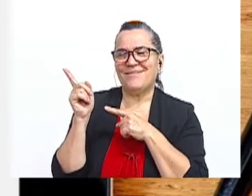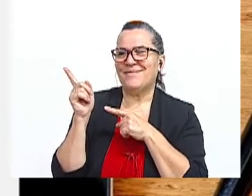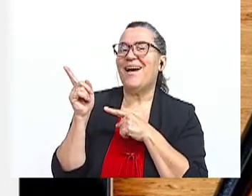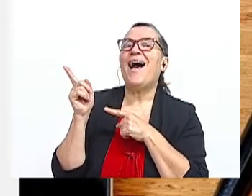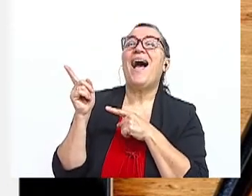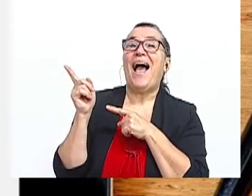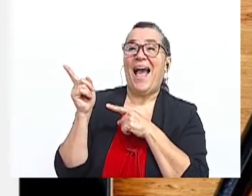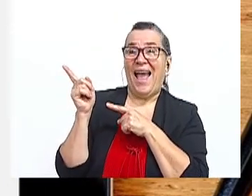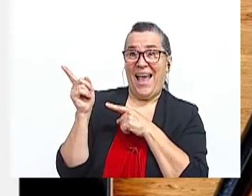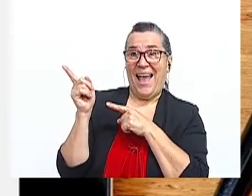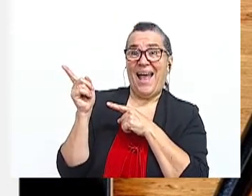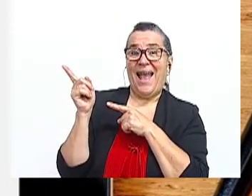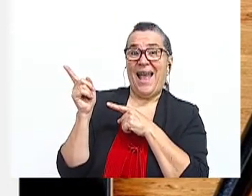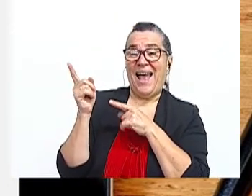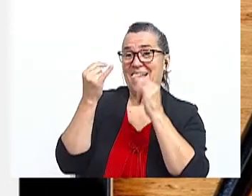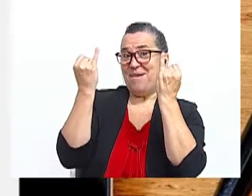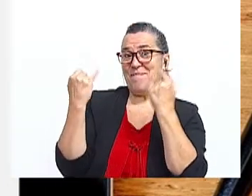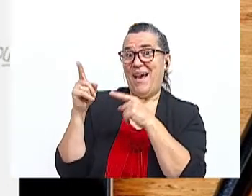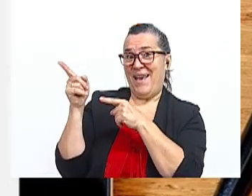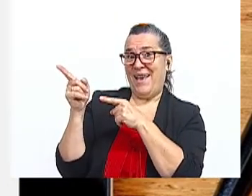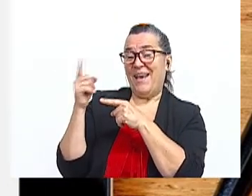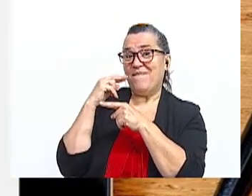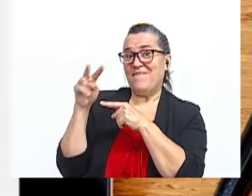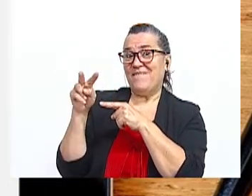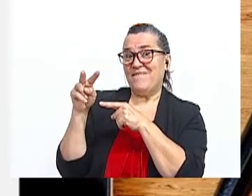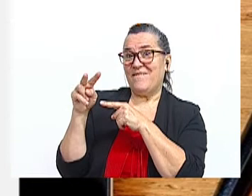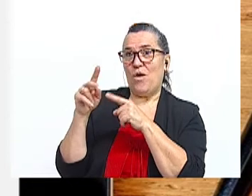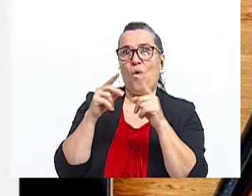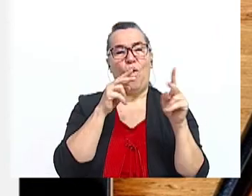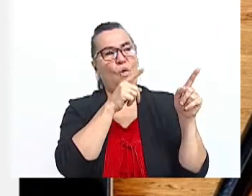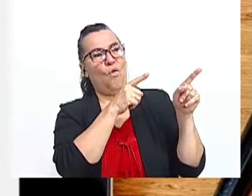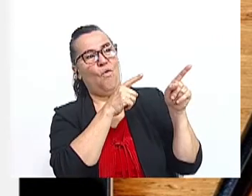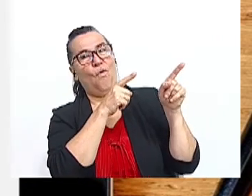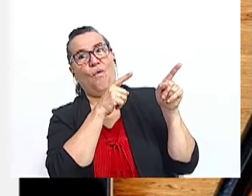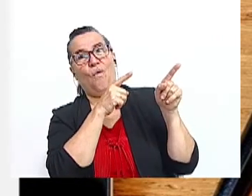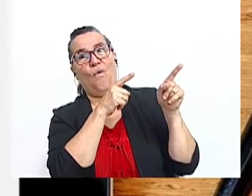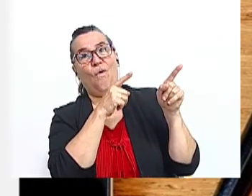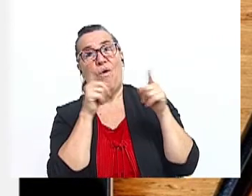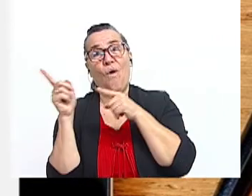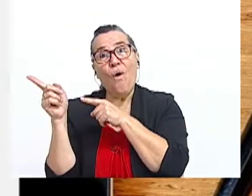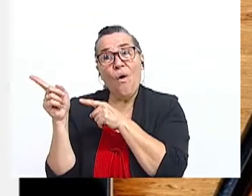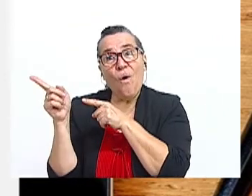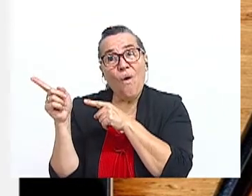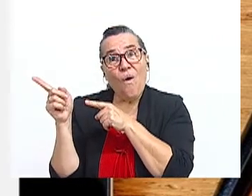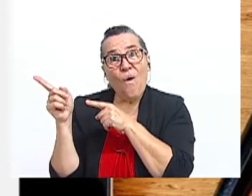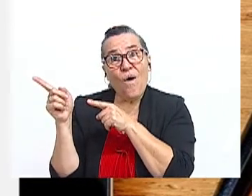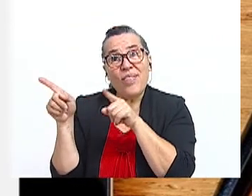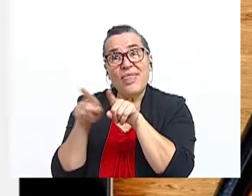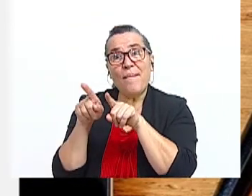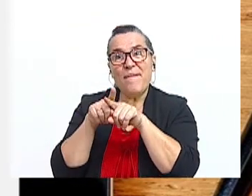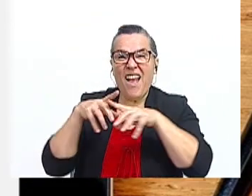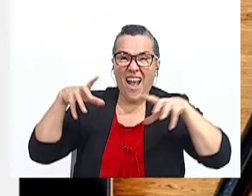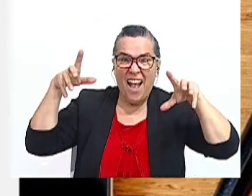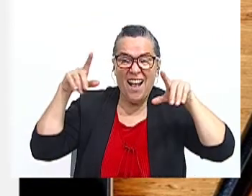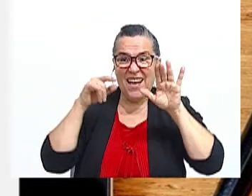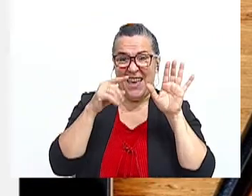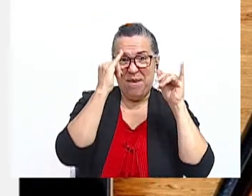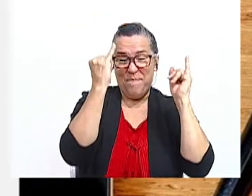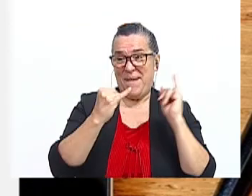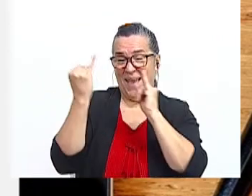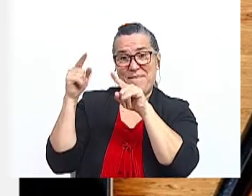¿Han visto una imagen como esta? ¿O se han encontrado con un personaje como este a través de imágenes?